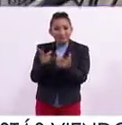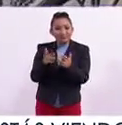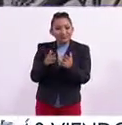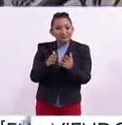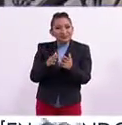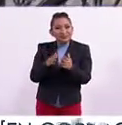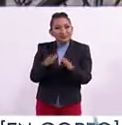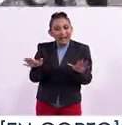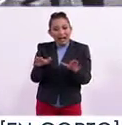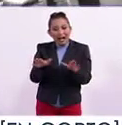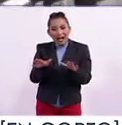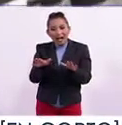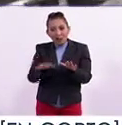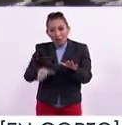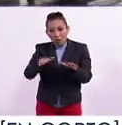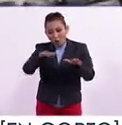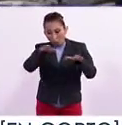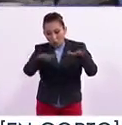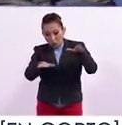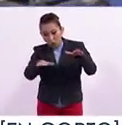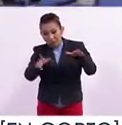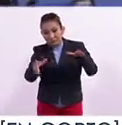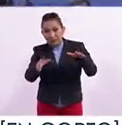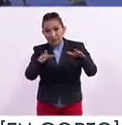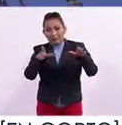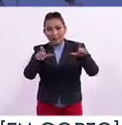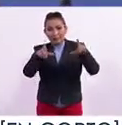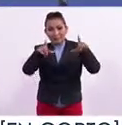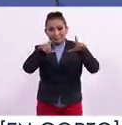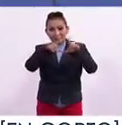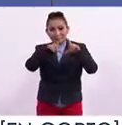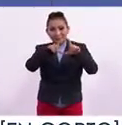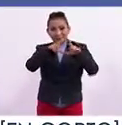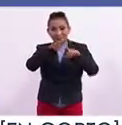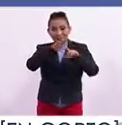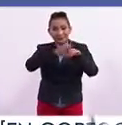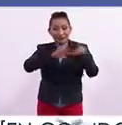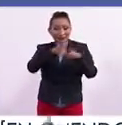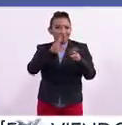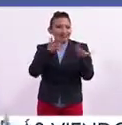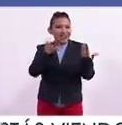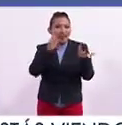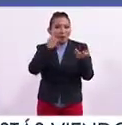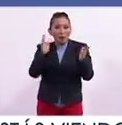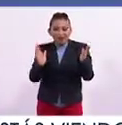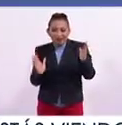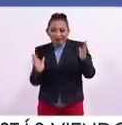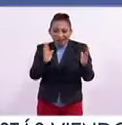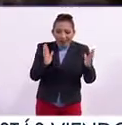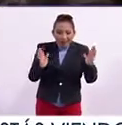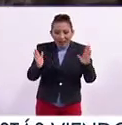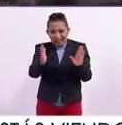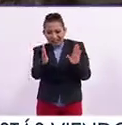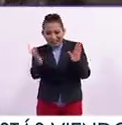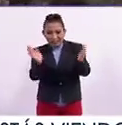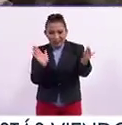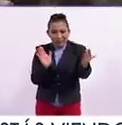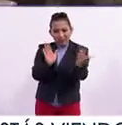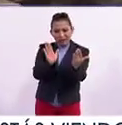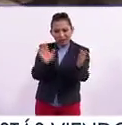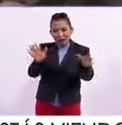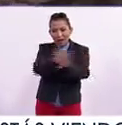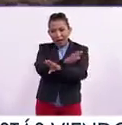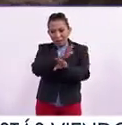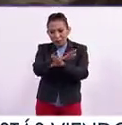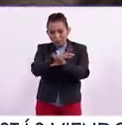que tenía antes se habían cerrado, las grietas, y pues ya eran empujar y había que forzar un cambio de geometría que no se podía